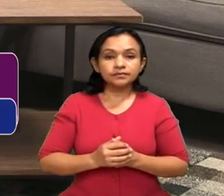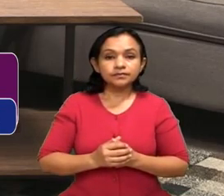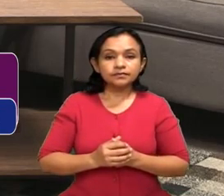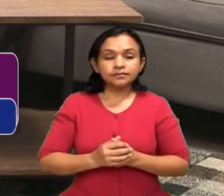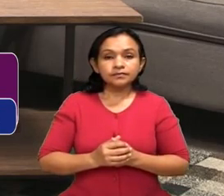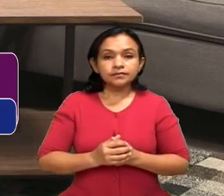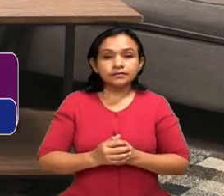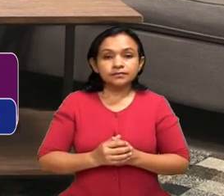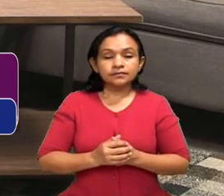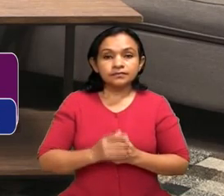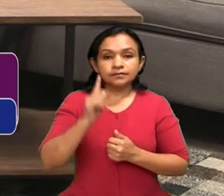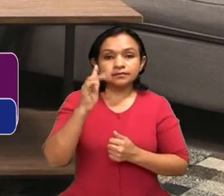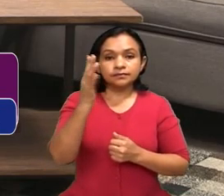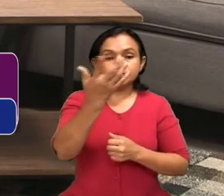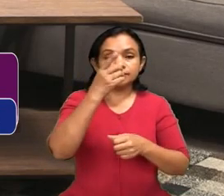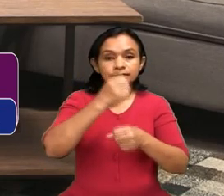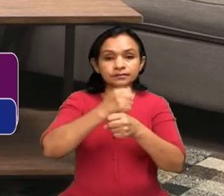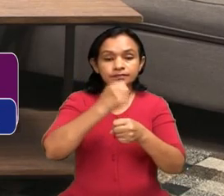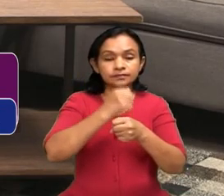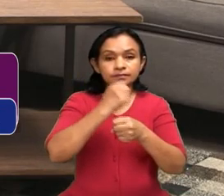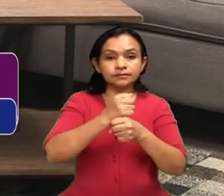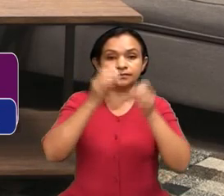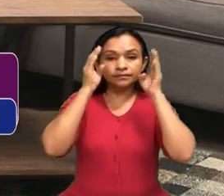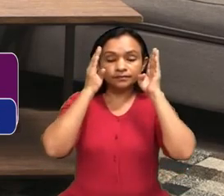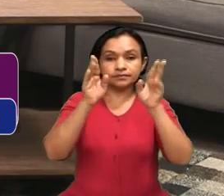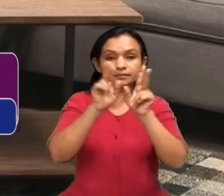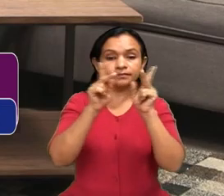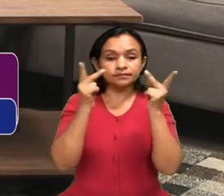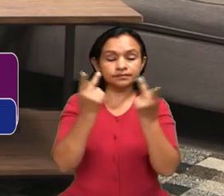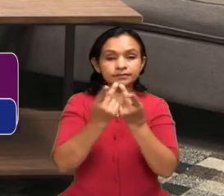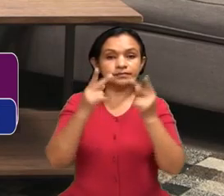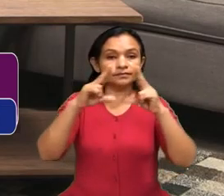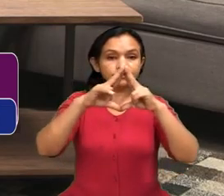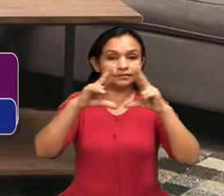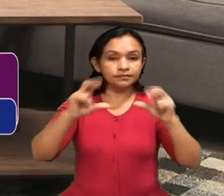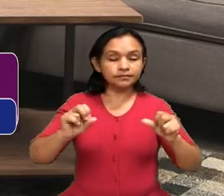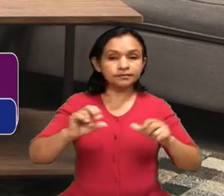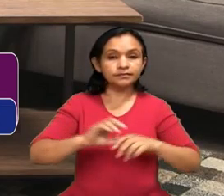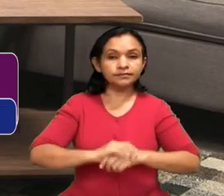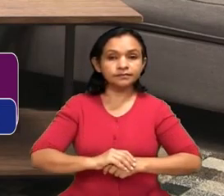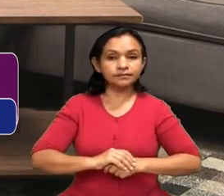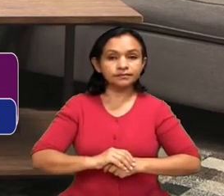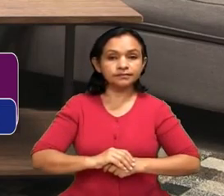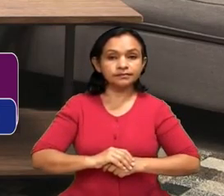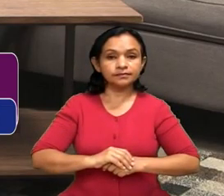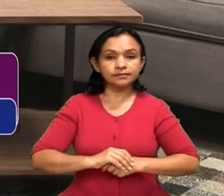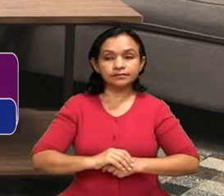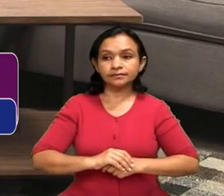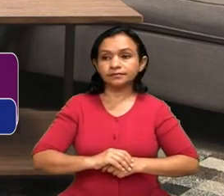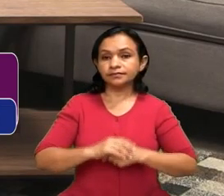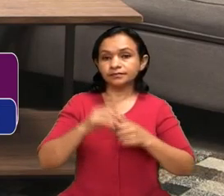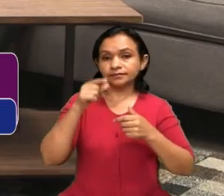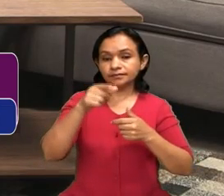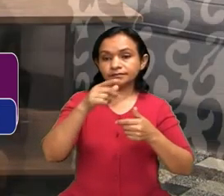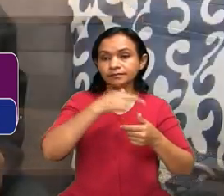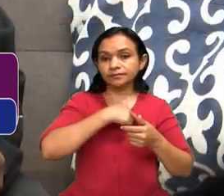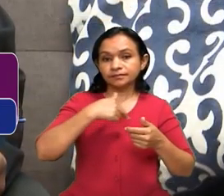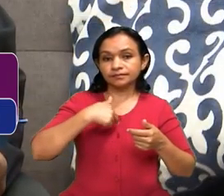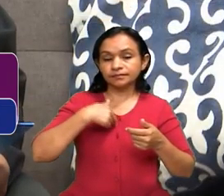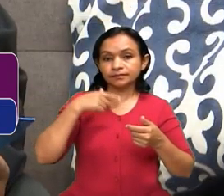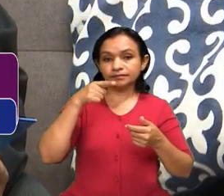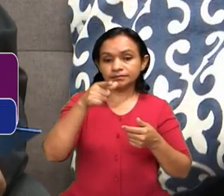de trabajo y de servicio al pueblo de Nicaragua a través del gobierno. Y dentro de esa dinámica,